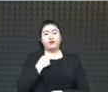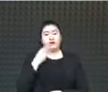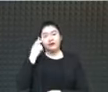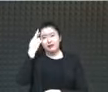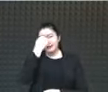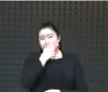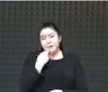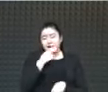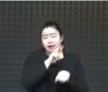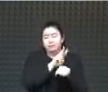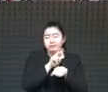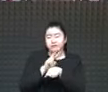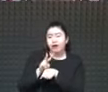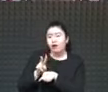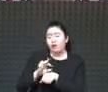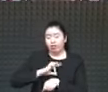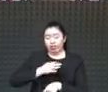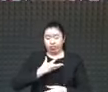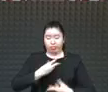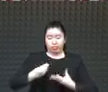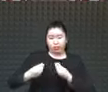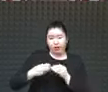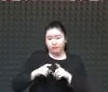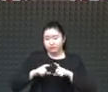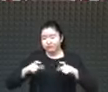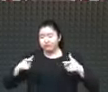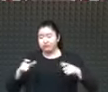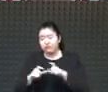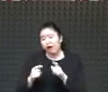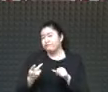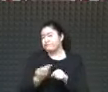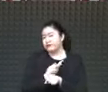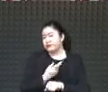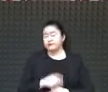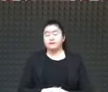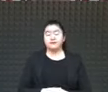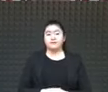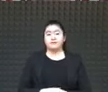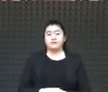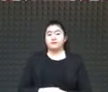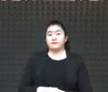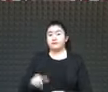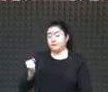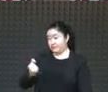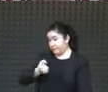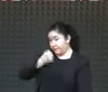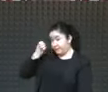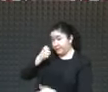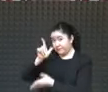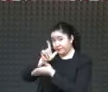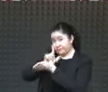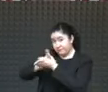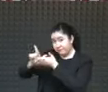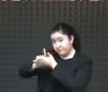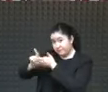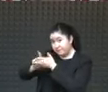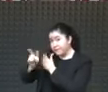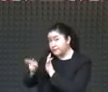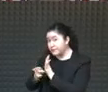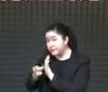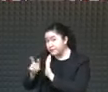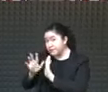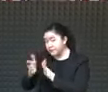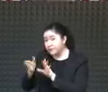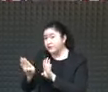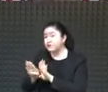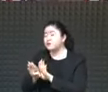ciudad. ¿Ya están trabajando nuevamente con la limpieza de los planteles educativos o se hará una